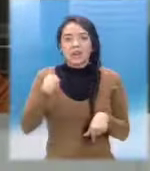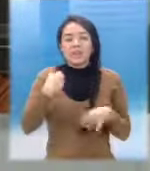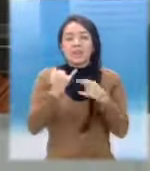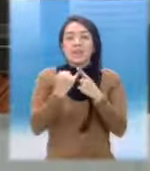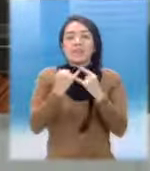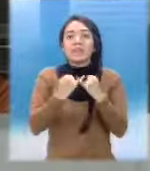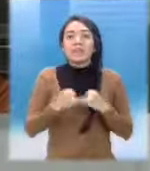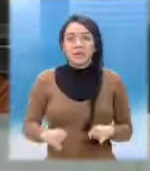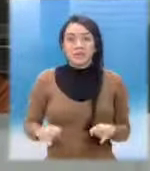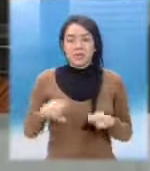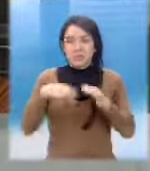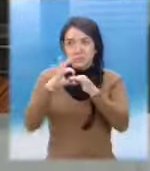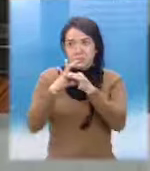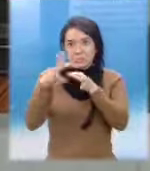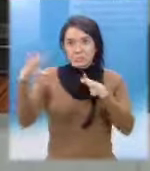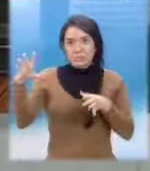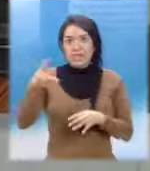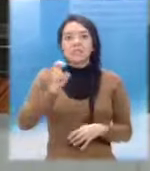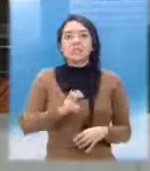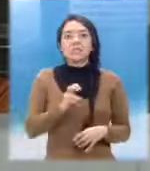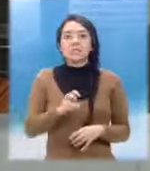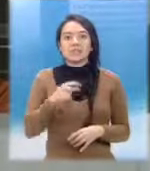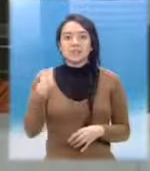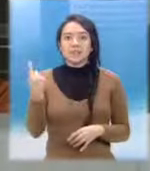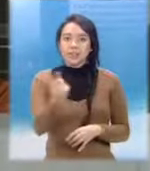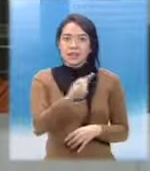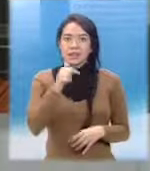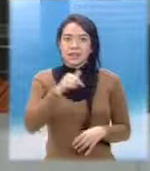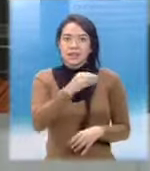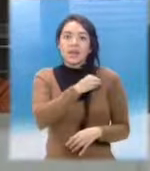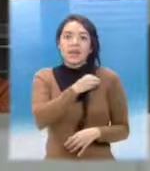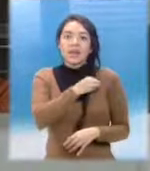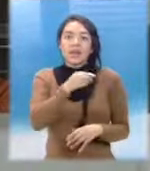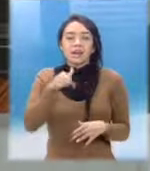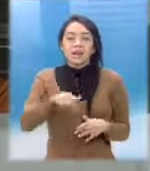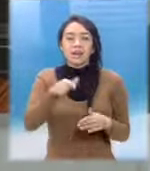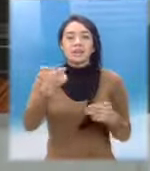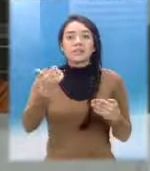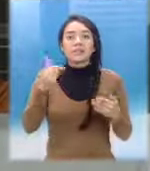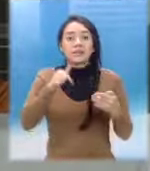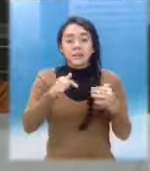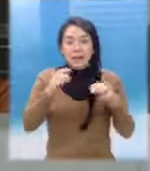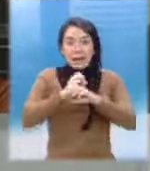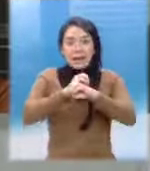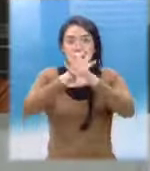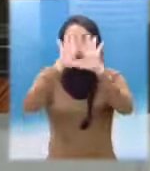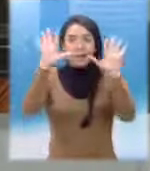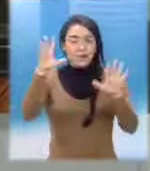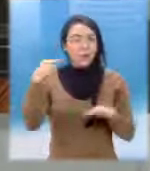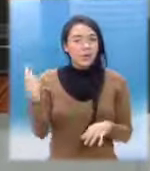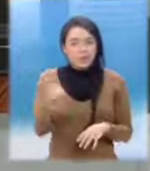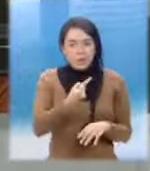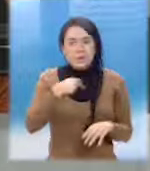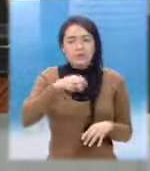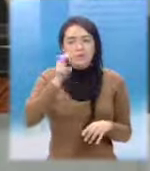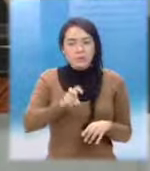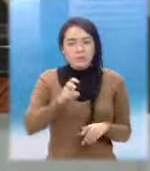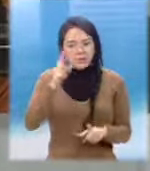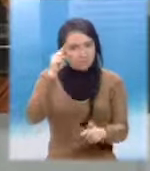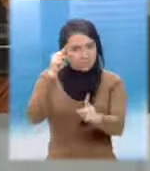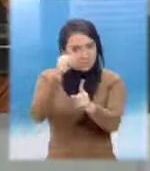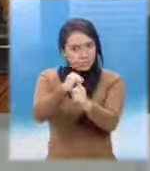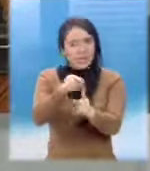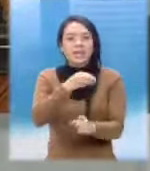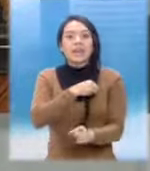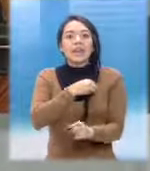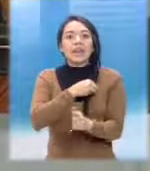una oportunidad para expresar con firmeza y claridad el